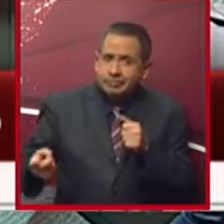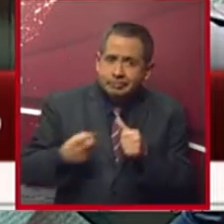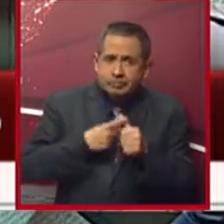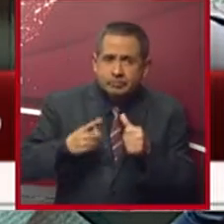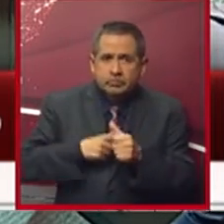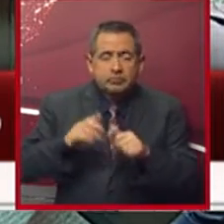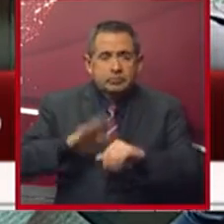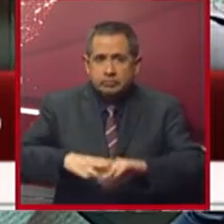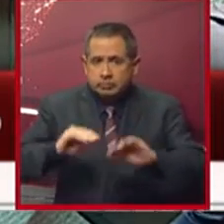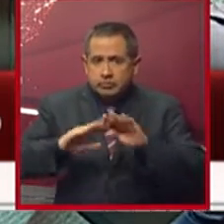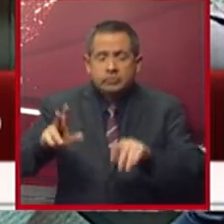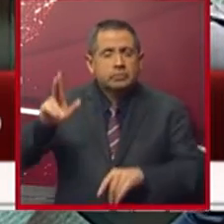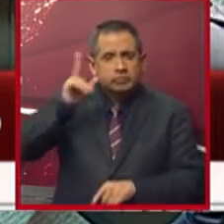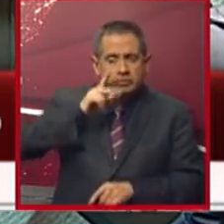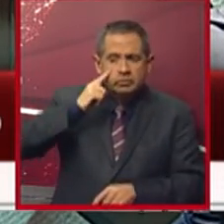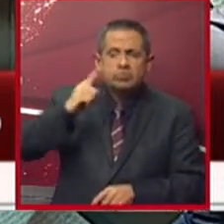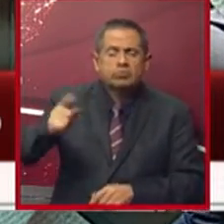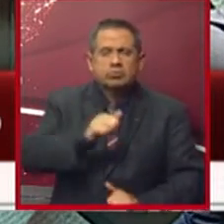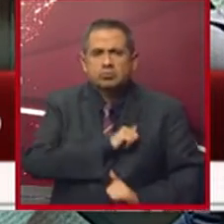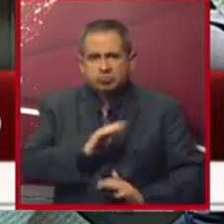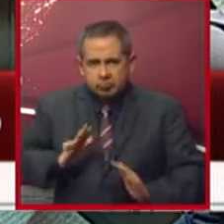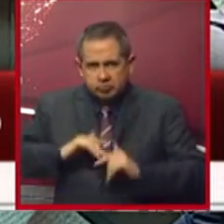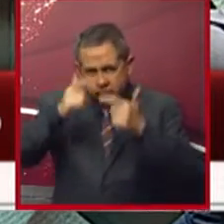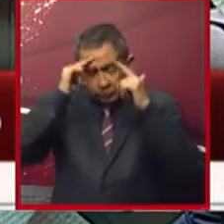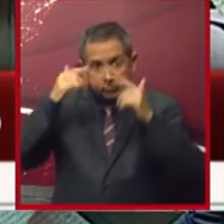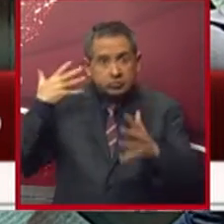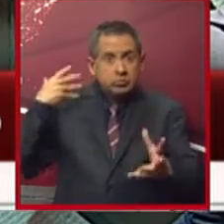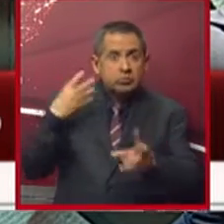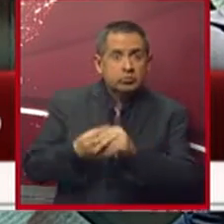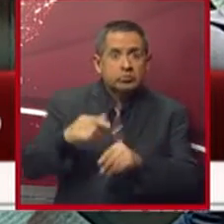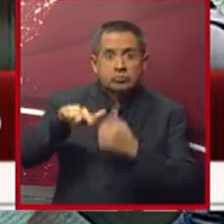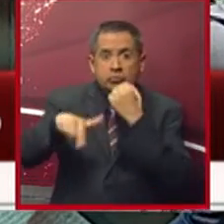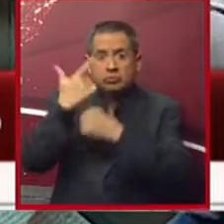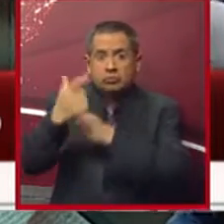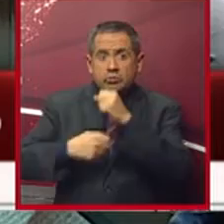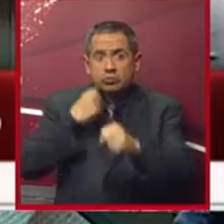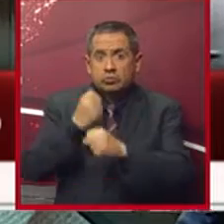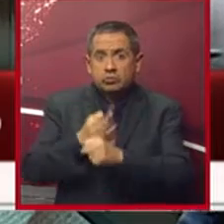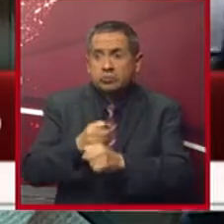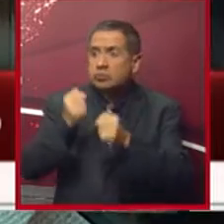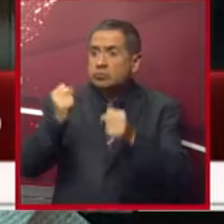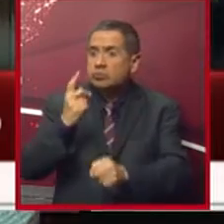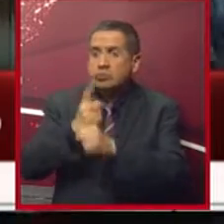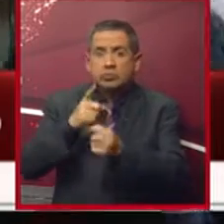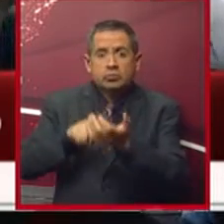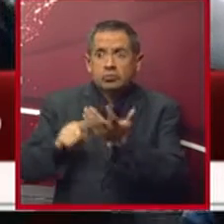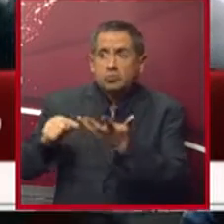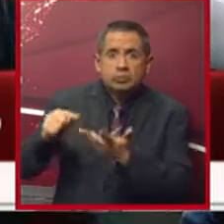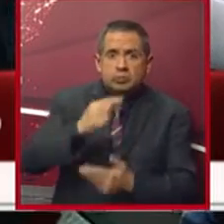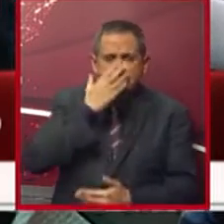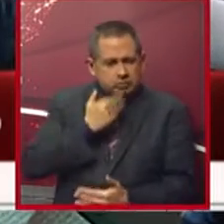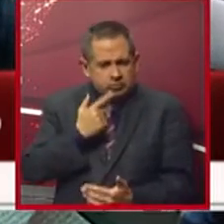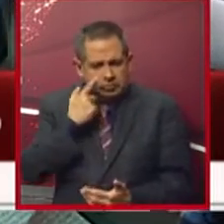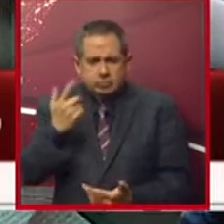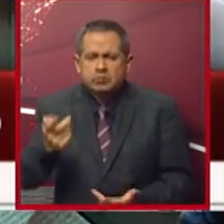exigen cuentas al Ejército y la Marina por los últimos 12 años de militarización de la seguridad pública en México.